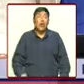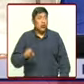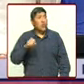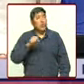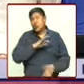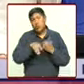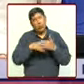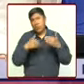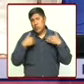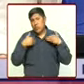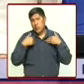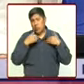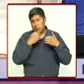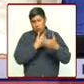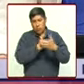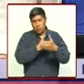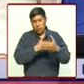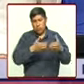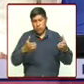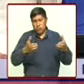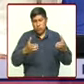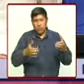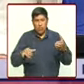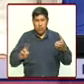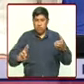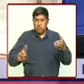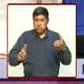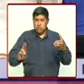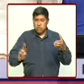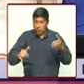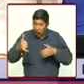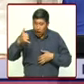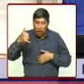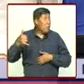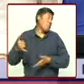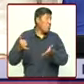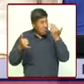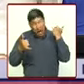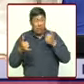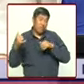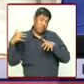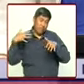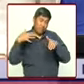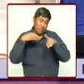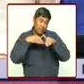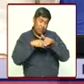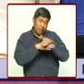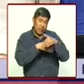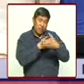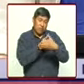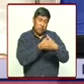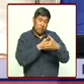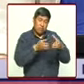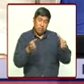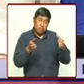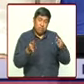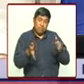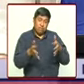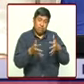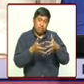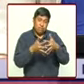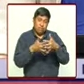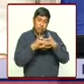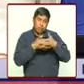Sí, todos tenemos una aplicación instalada en el teléfono que empieza a sonar y bueno, ya todos hay que correr al